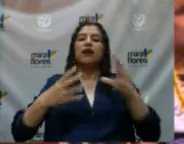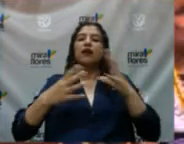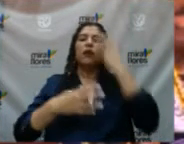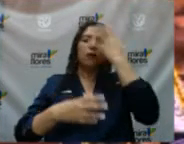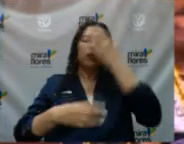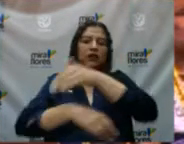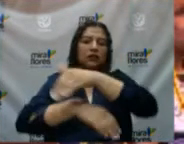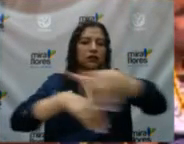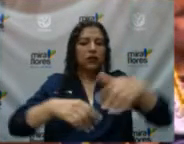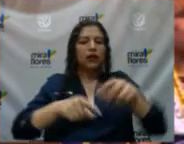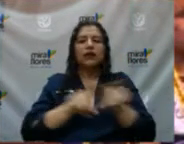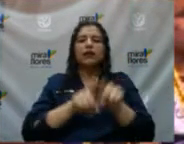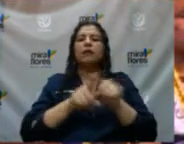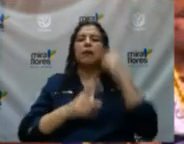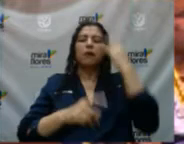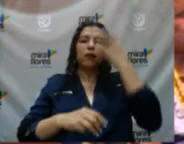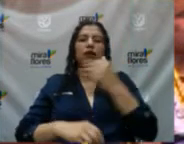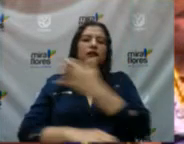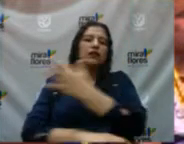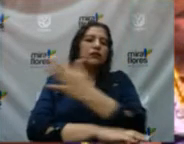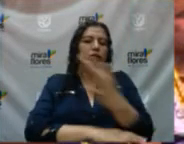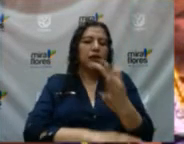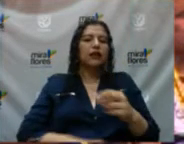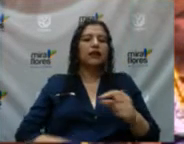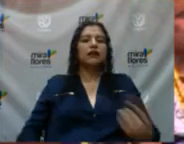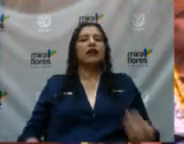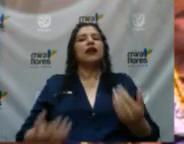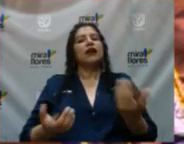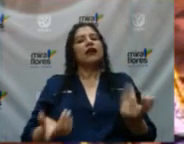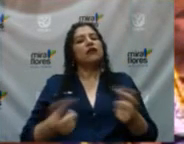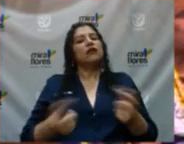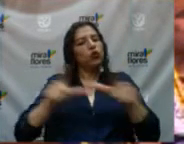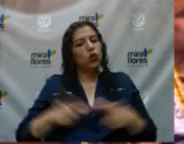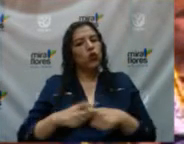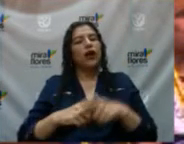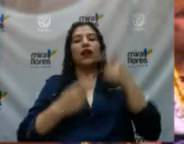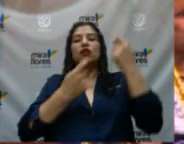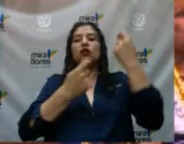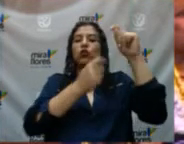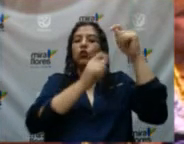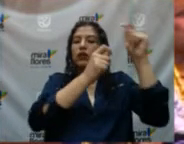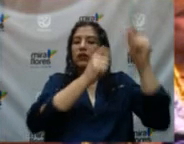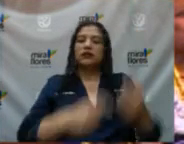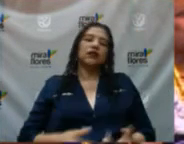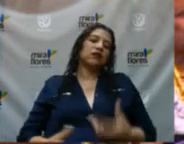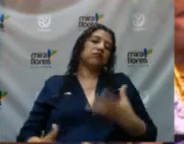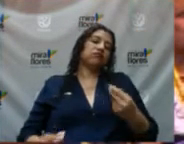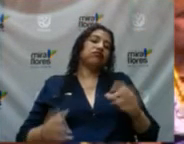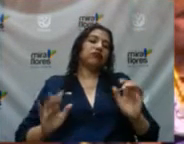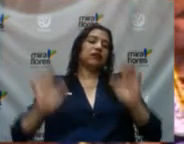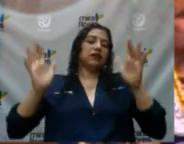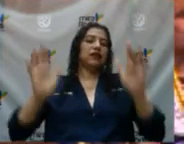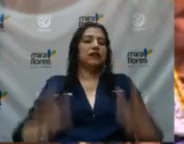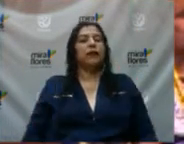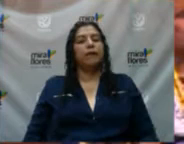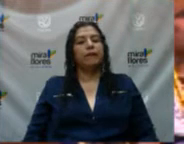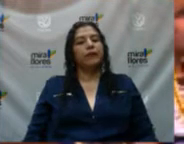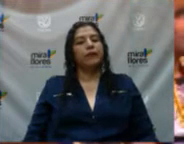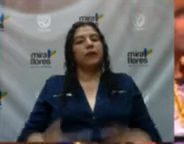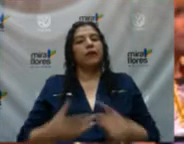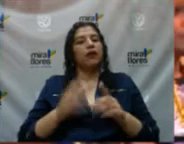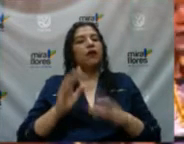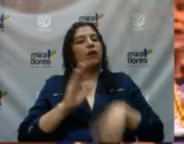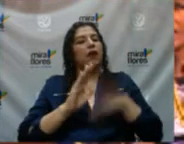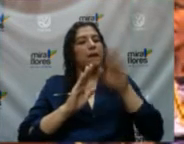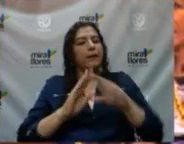y atractivos parques que lo convierten en turístico por excelencia. Pero aún hay más, pues